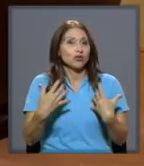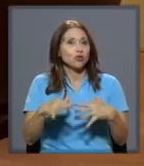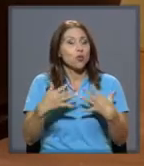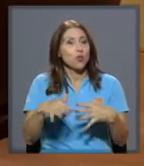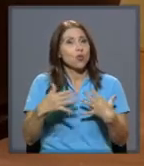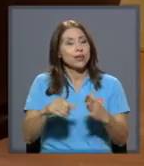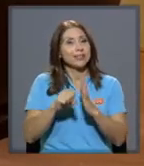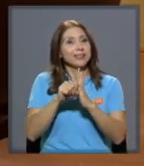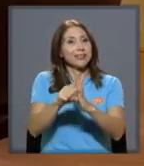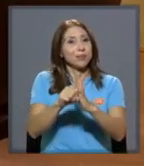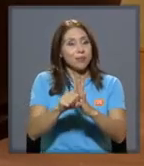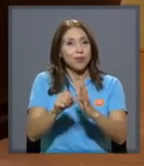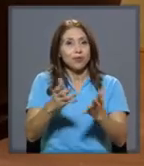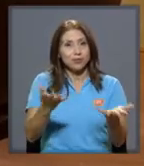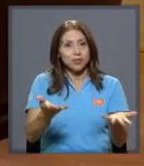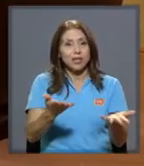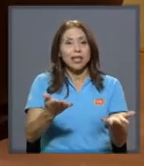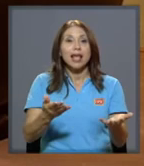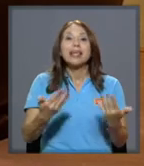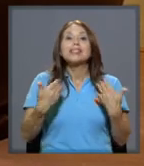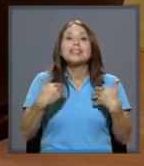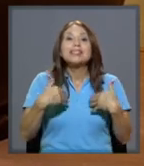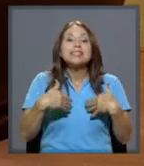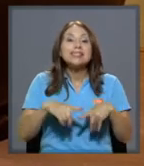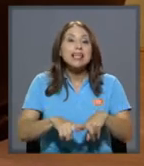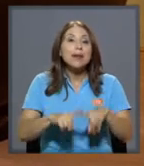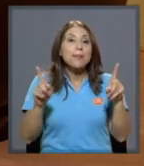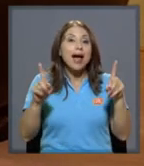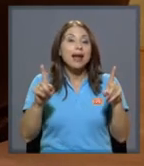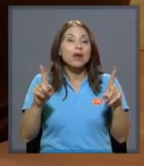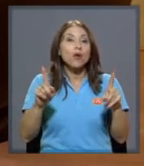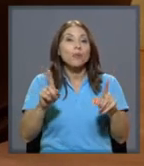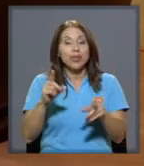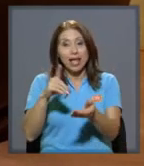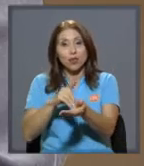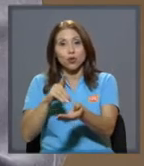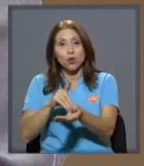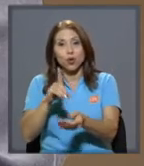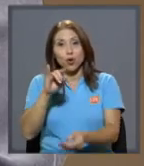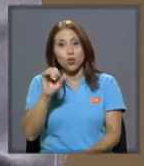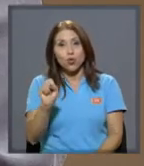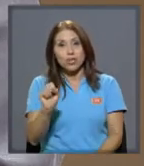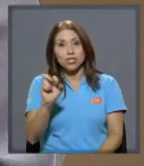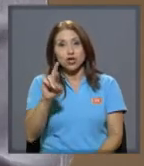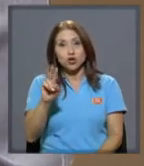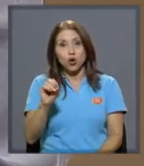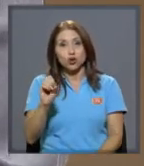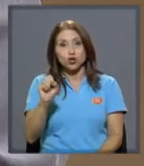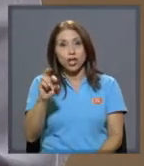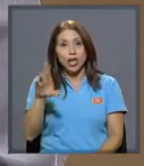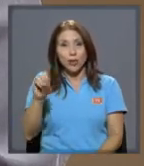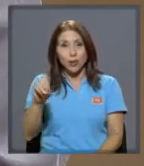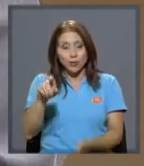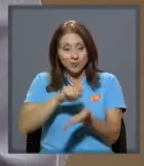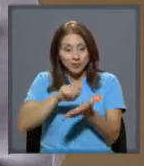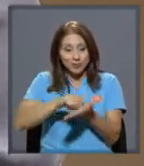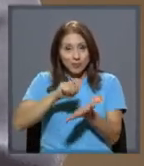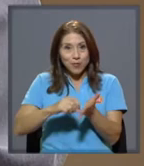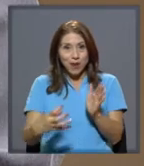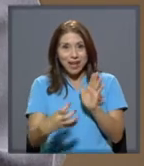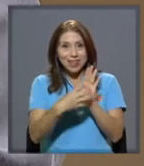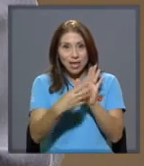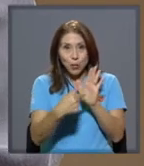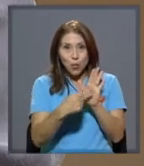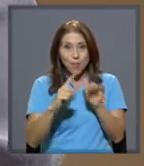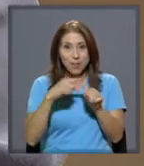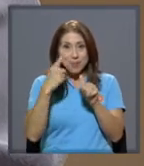sin embargo, en el artículo en el que el doctor Luis Rosero por primera vez da evidencia